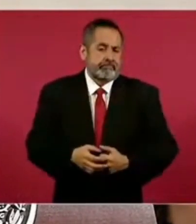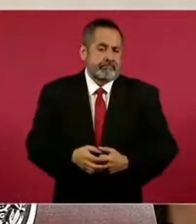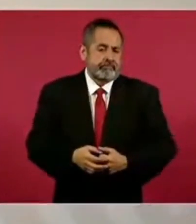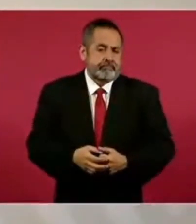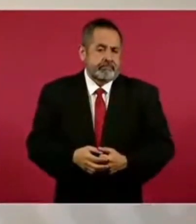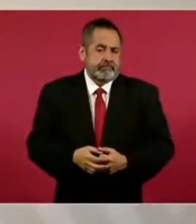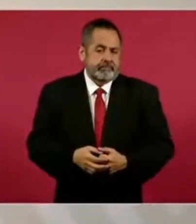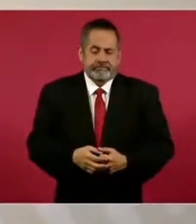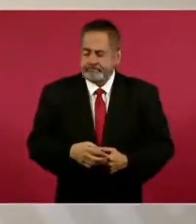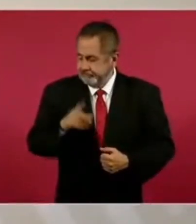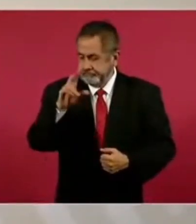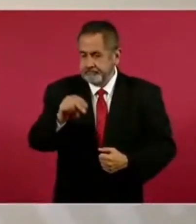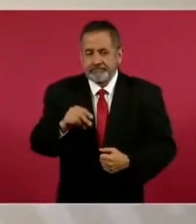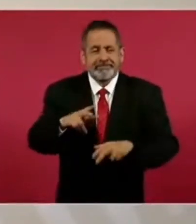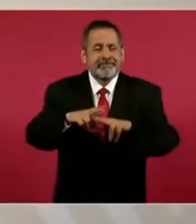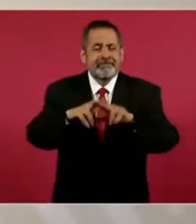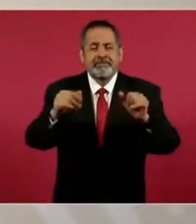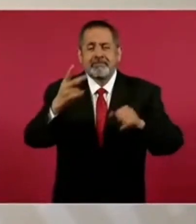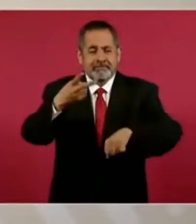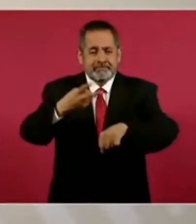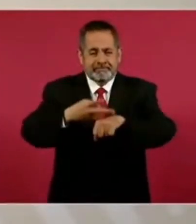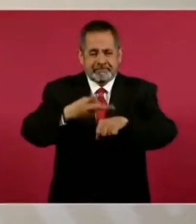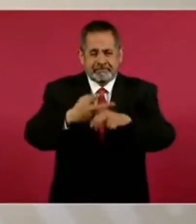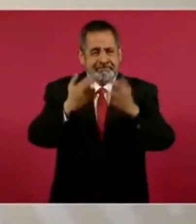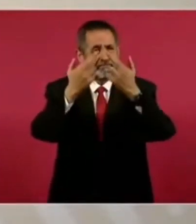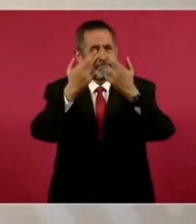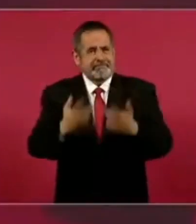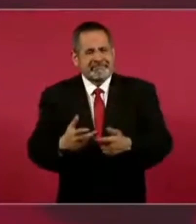No se rompió un vidrio.